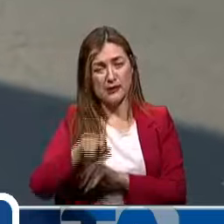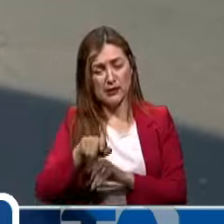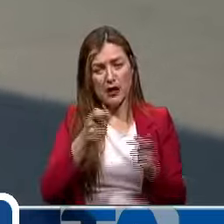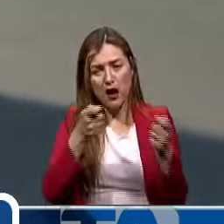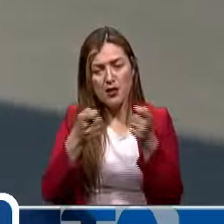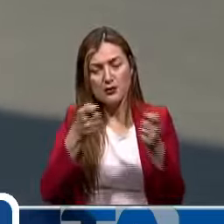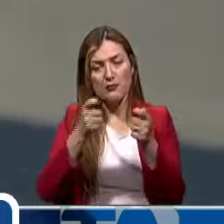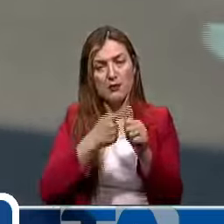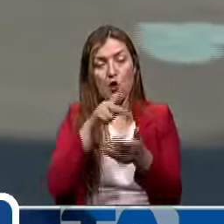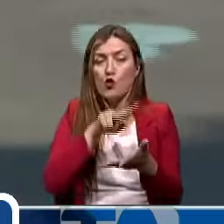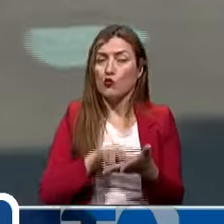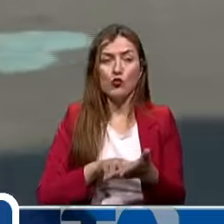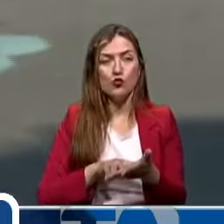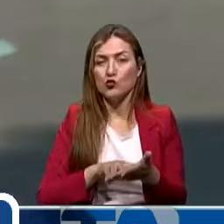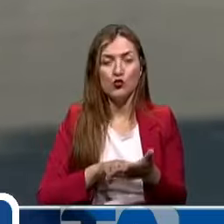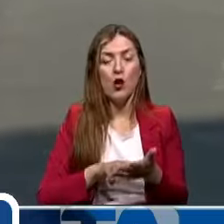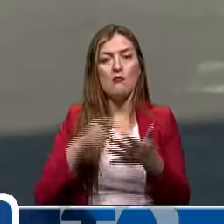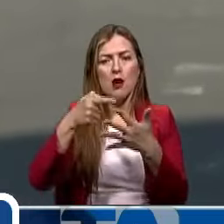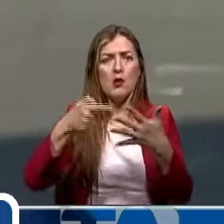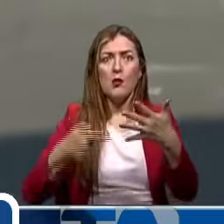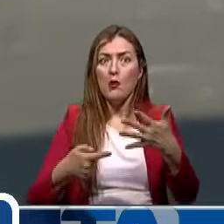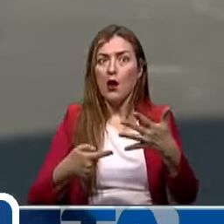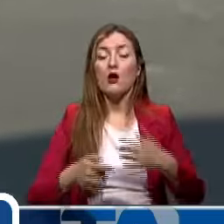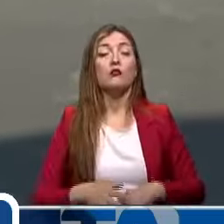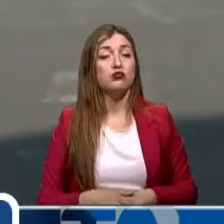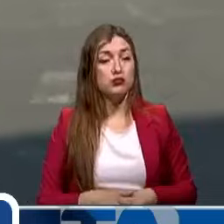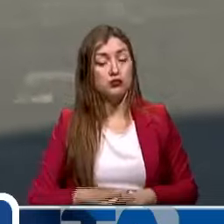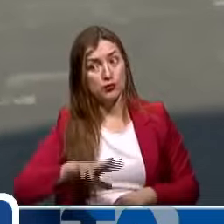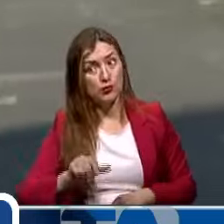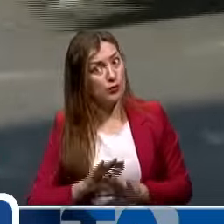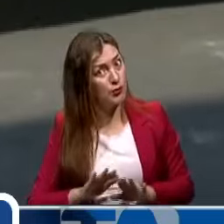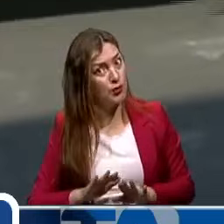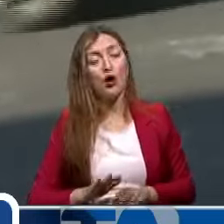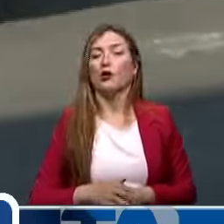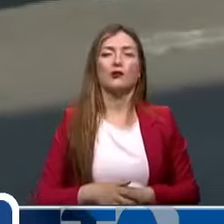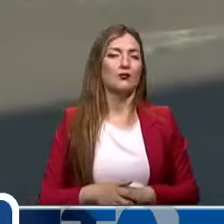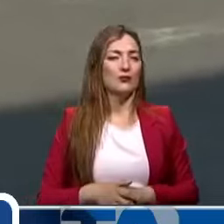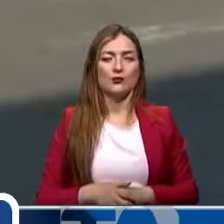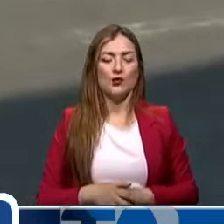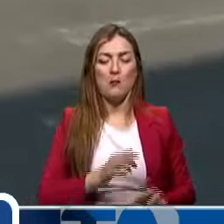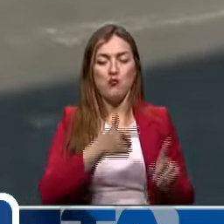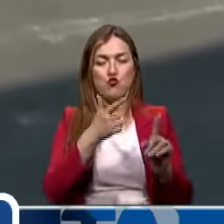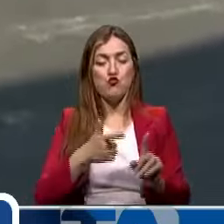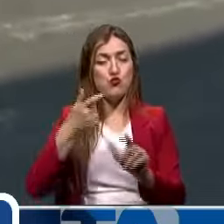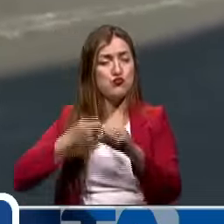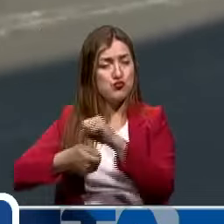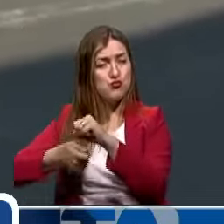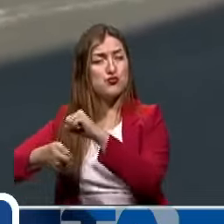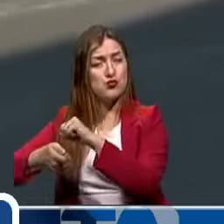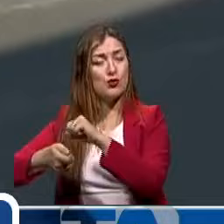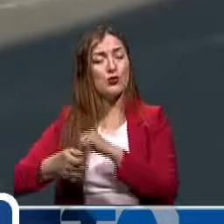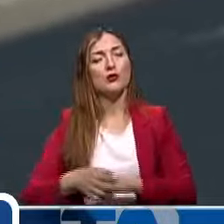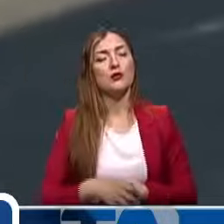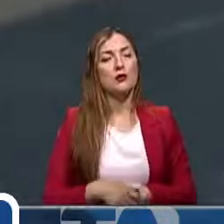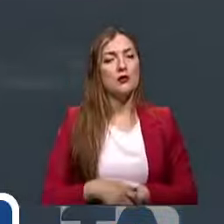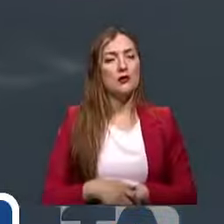estos hechos, ya son varias las ocasiones, y no se trata solo de robos, sino ya de asesinatos, y esto es lo que